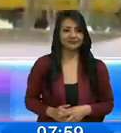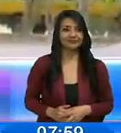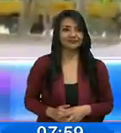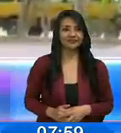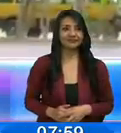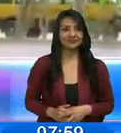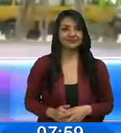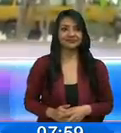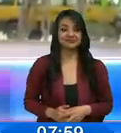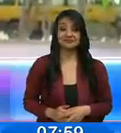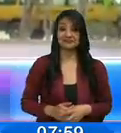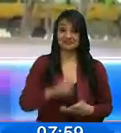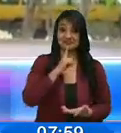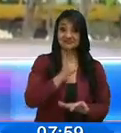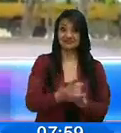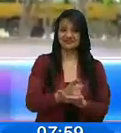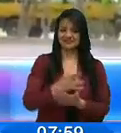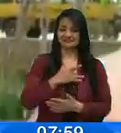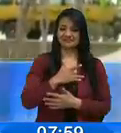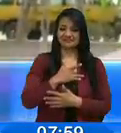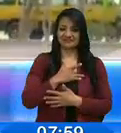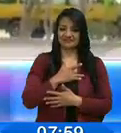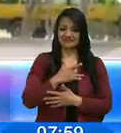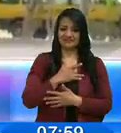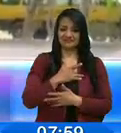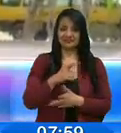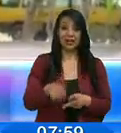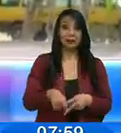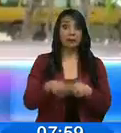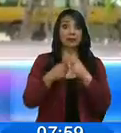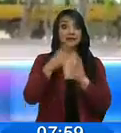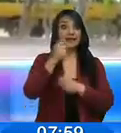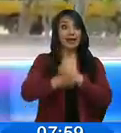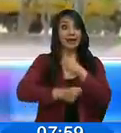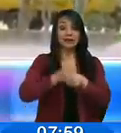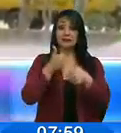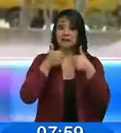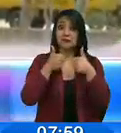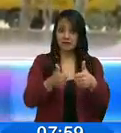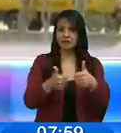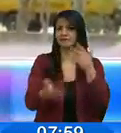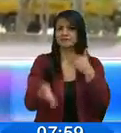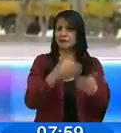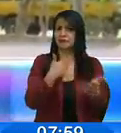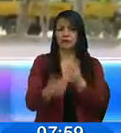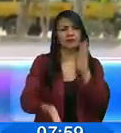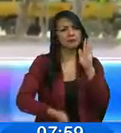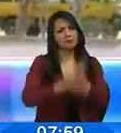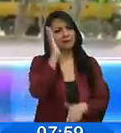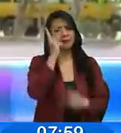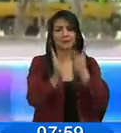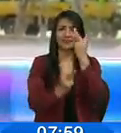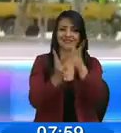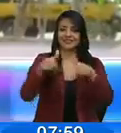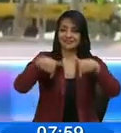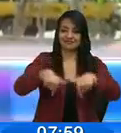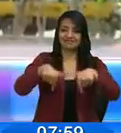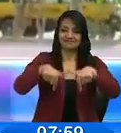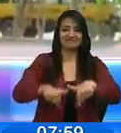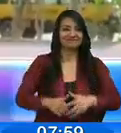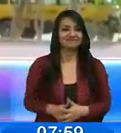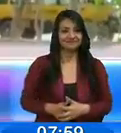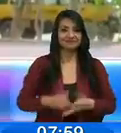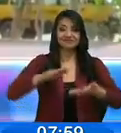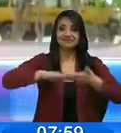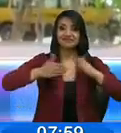Bueno, honestamente yo siento que para empezar bien el año es bueno pegarse un viajecito. Qué mejor que venir acá a